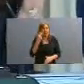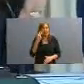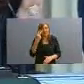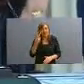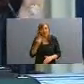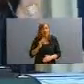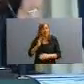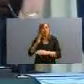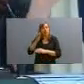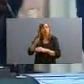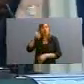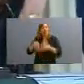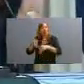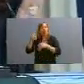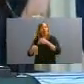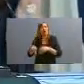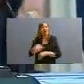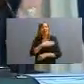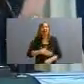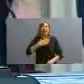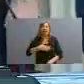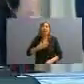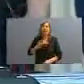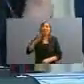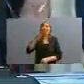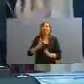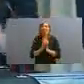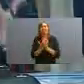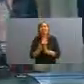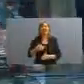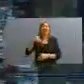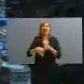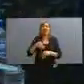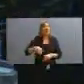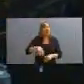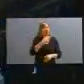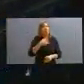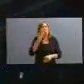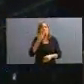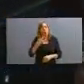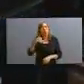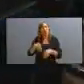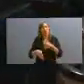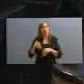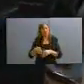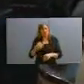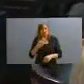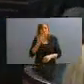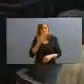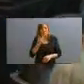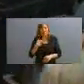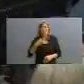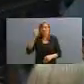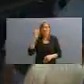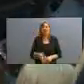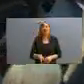gente que fue a votar, con la alegría que la gente va a votar. A la gente le gusta votar, porque ¿cómo no nos va a gustar votar si estamos